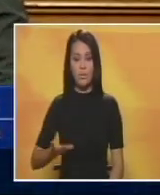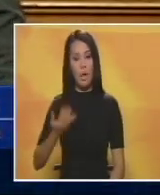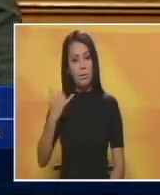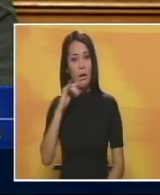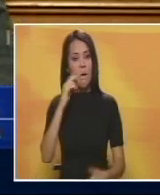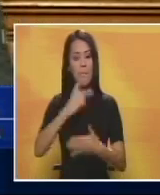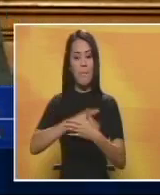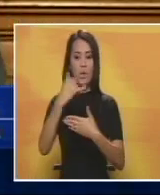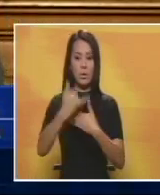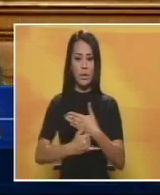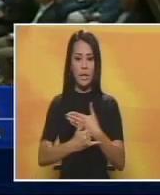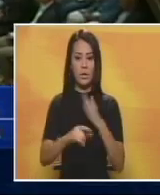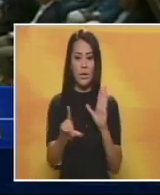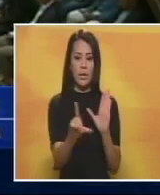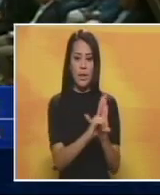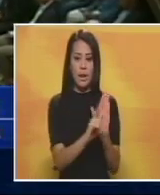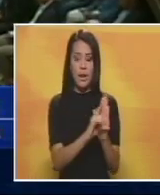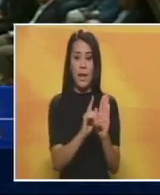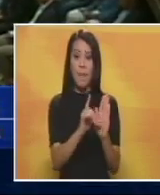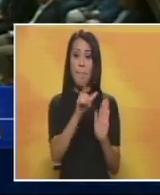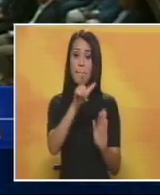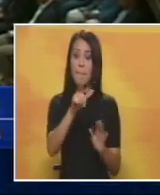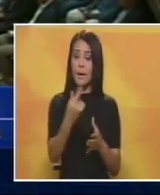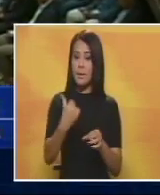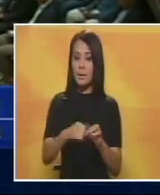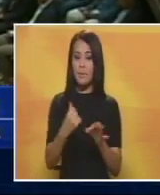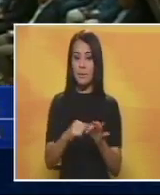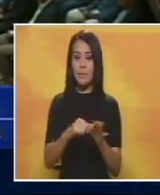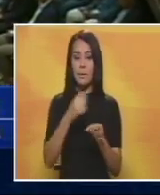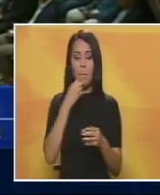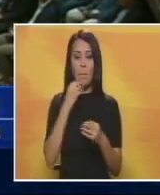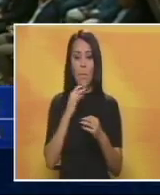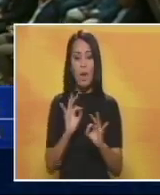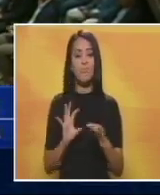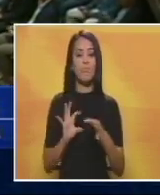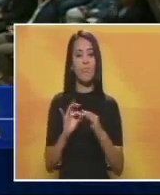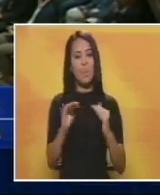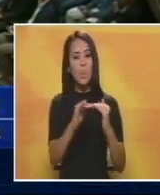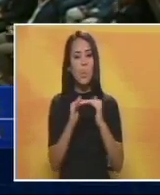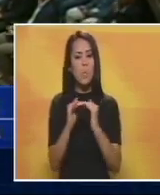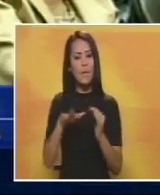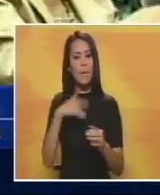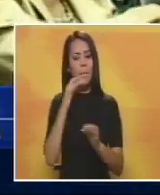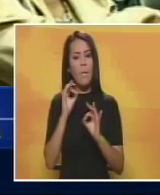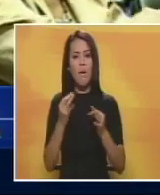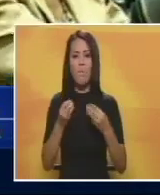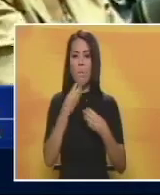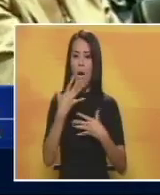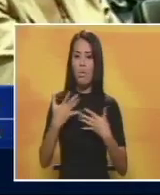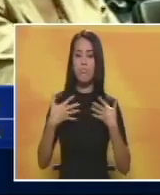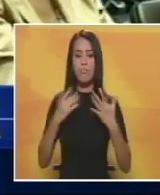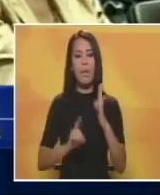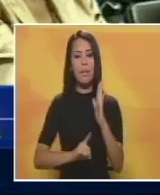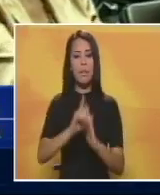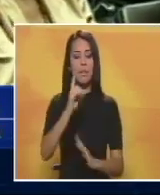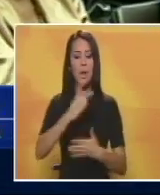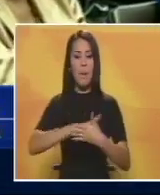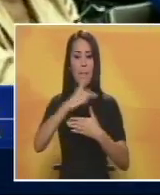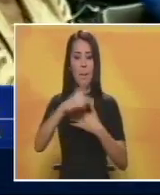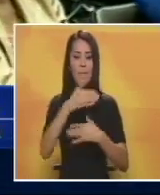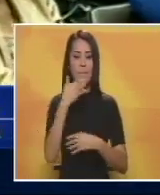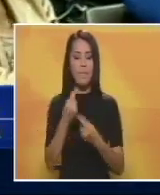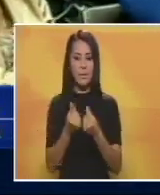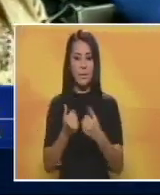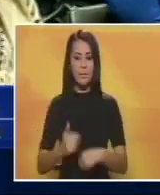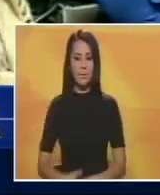este proyecto de ley para que los criptoactivos tengan un marco regulatorio que les permita estar en armonía con el desarrollo del plan de